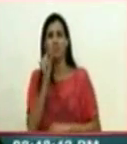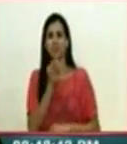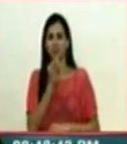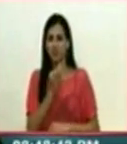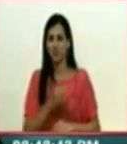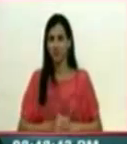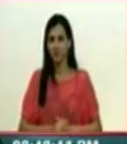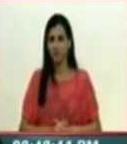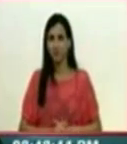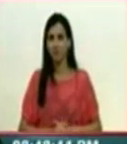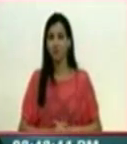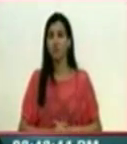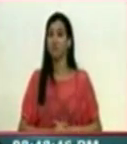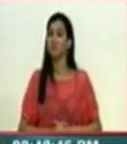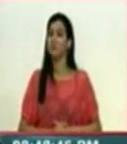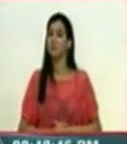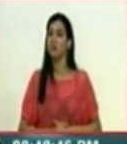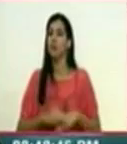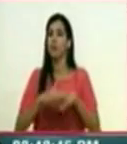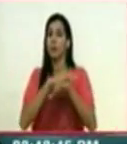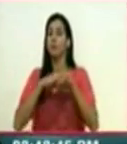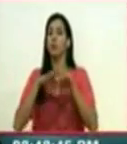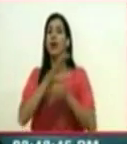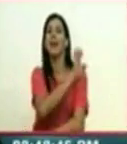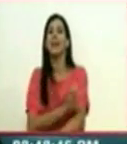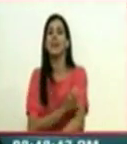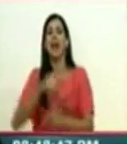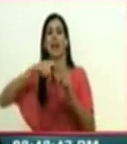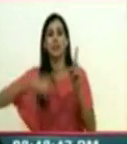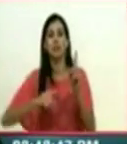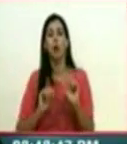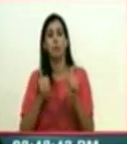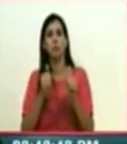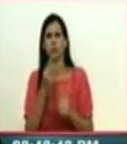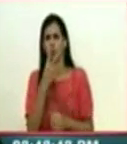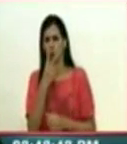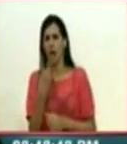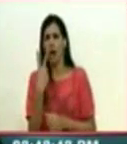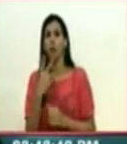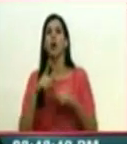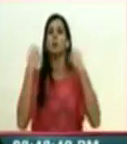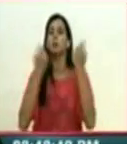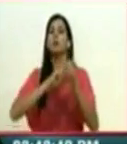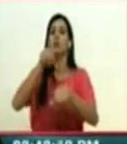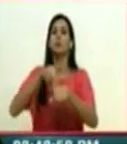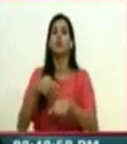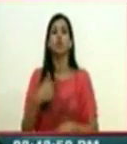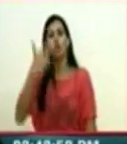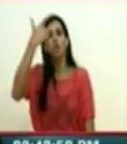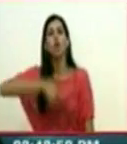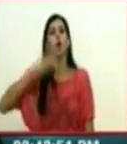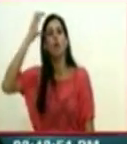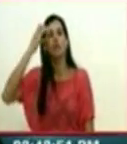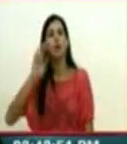La Noticia. El Ministerio de Energía Eléctrica de Venezuela activó hace 2 años la campaña nacional Soy Consciente,